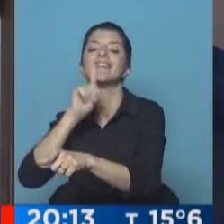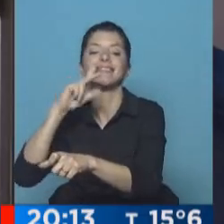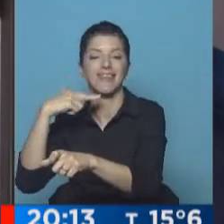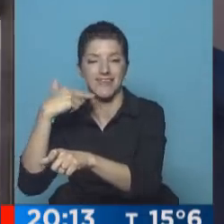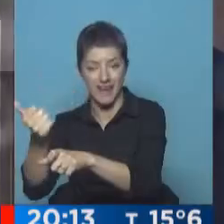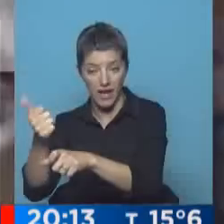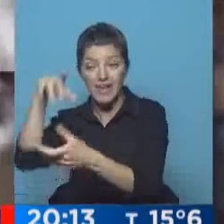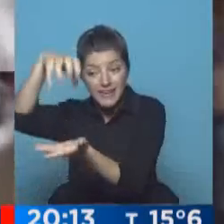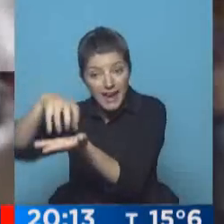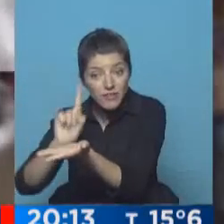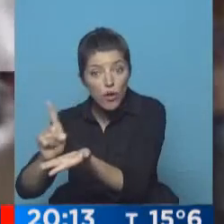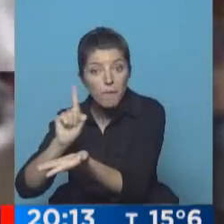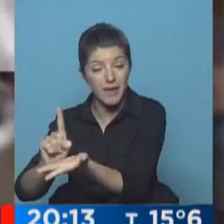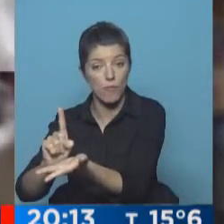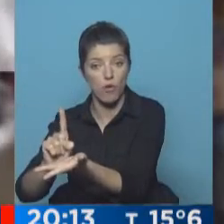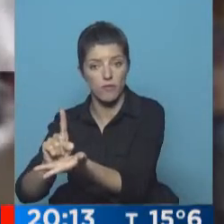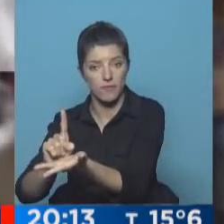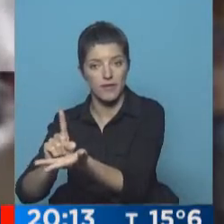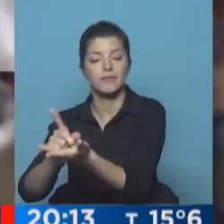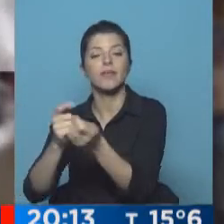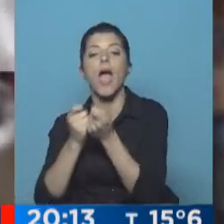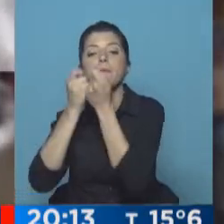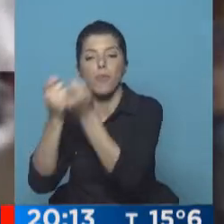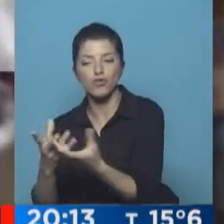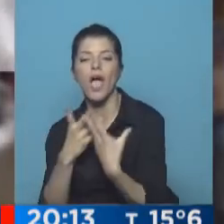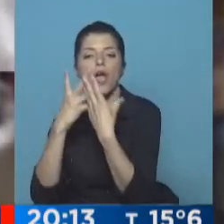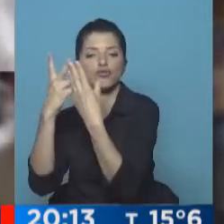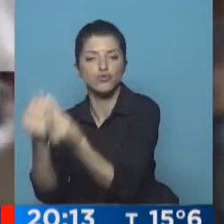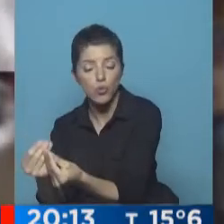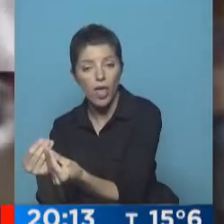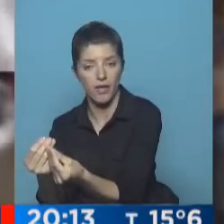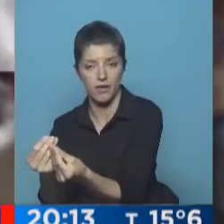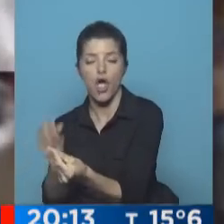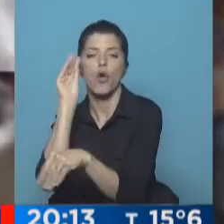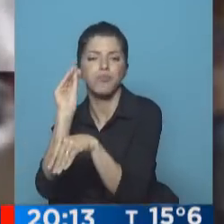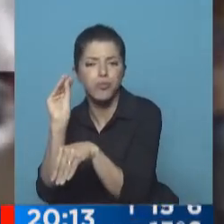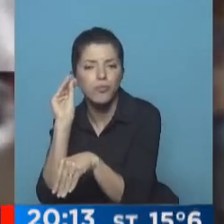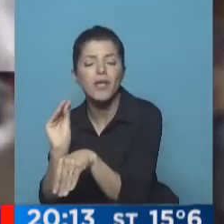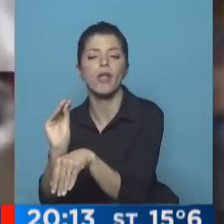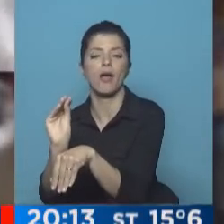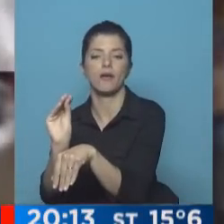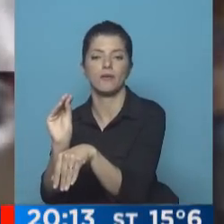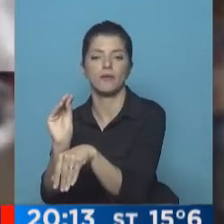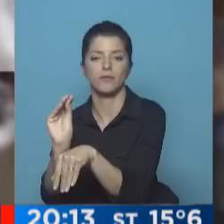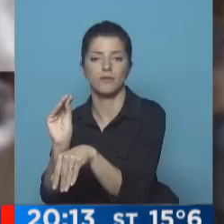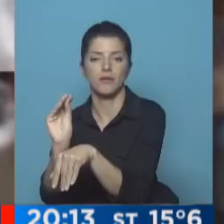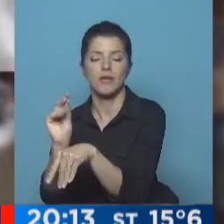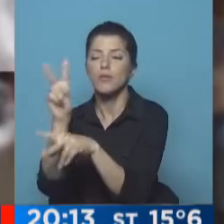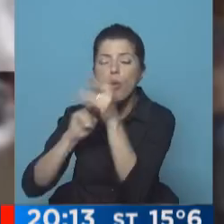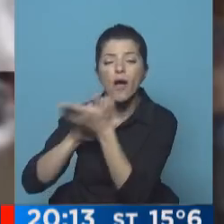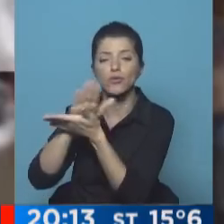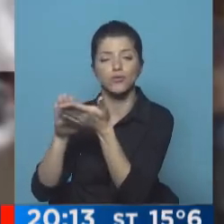esa dependencia le da apoyo sostenimiento le da comida y y trata de resuel su problema